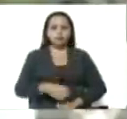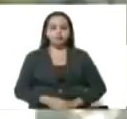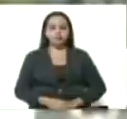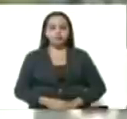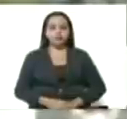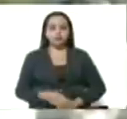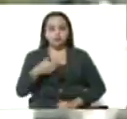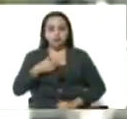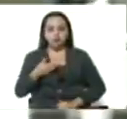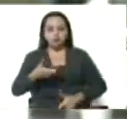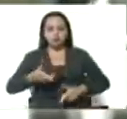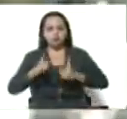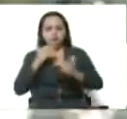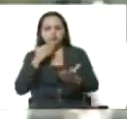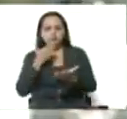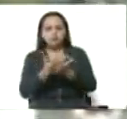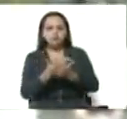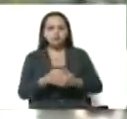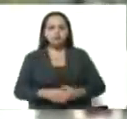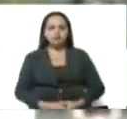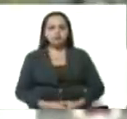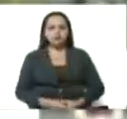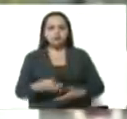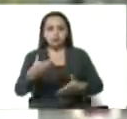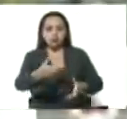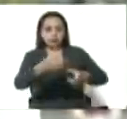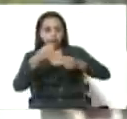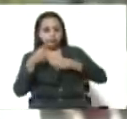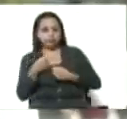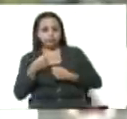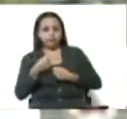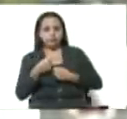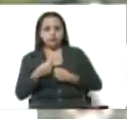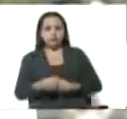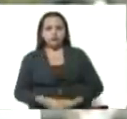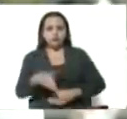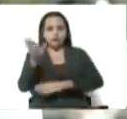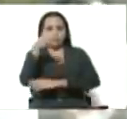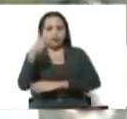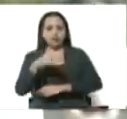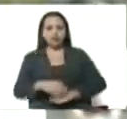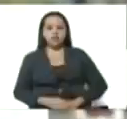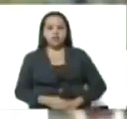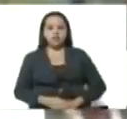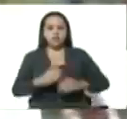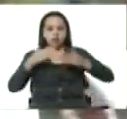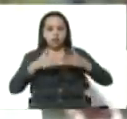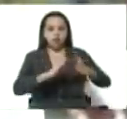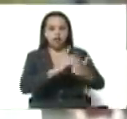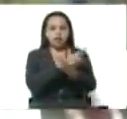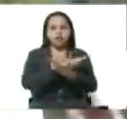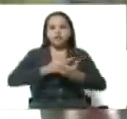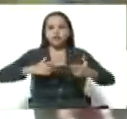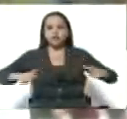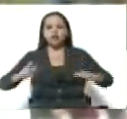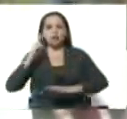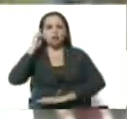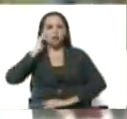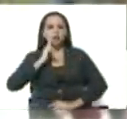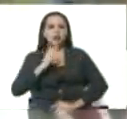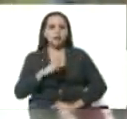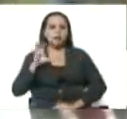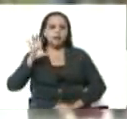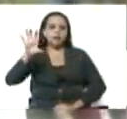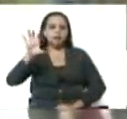autorización para recibir el estandarte de la gloriosa armada libertadora bolivariana y